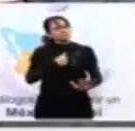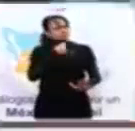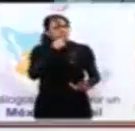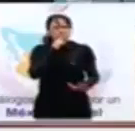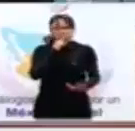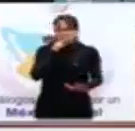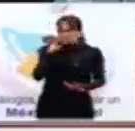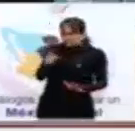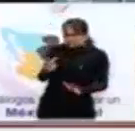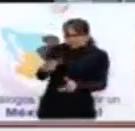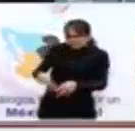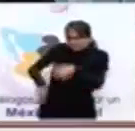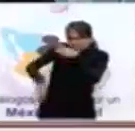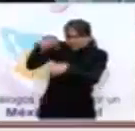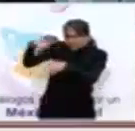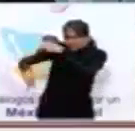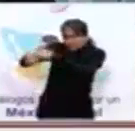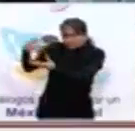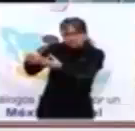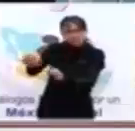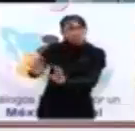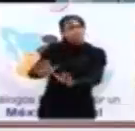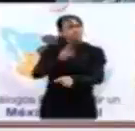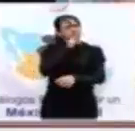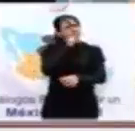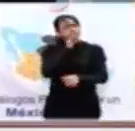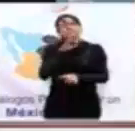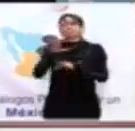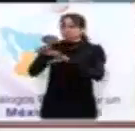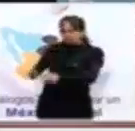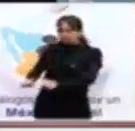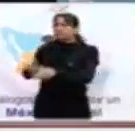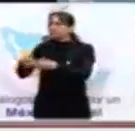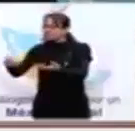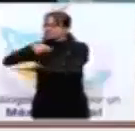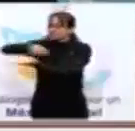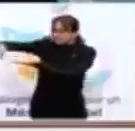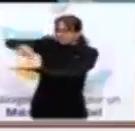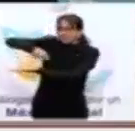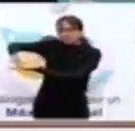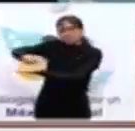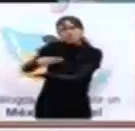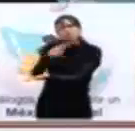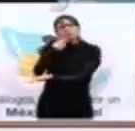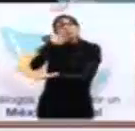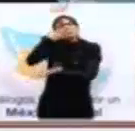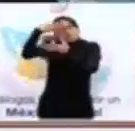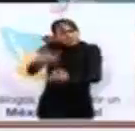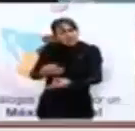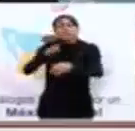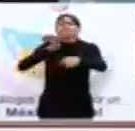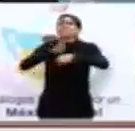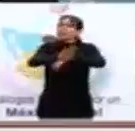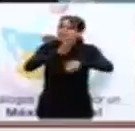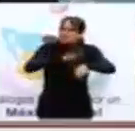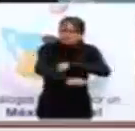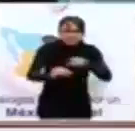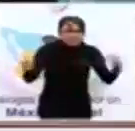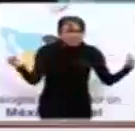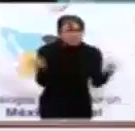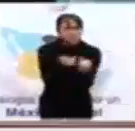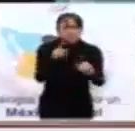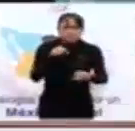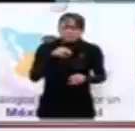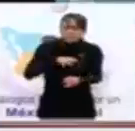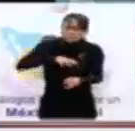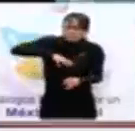territorios. Estados Unidos ha hecho ingentes esfuerzos por mantener ocupación del territorio. Brasil ha hecho esfuerzos monumentales por